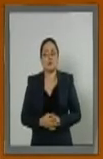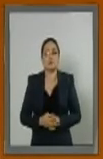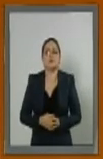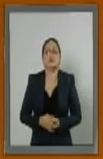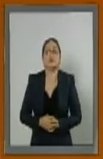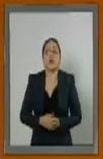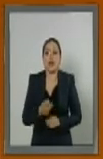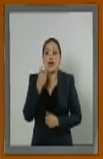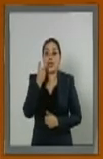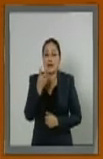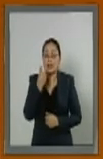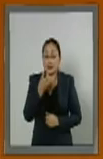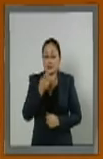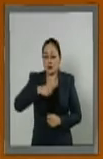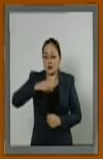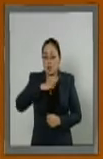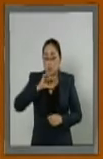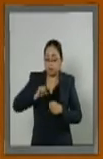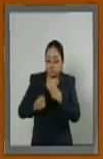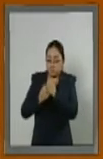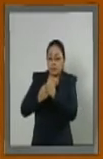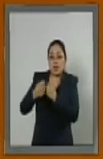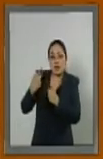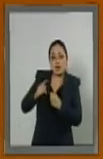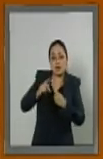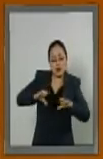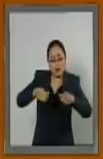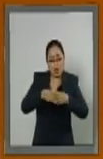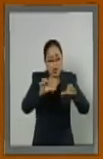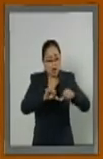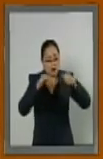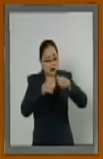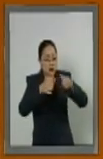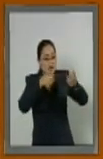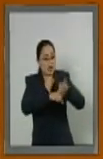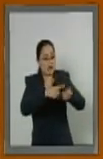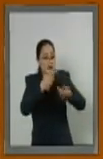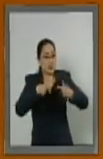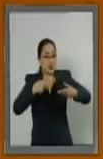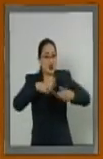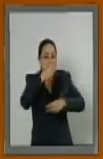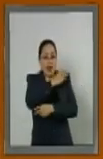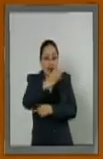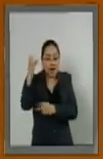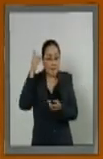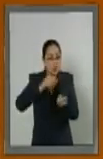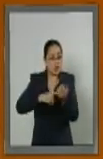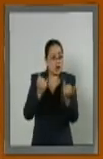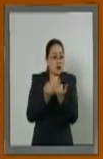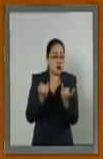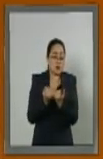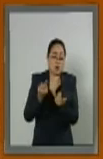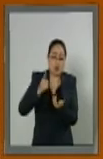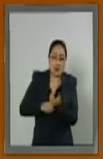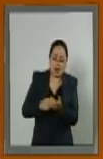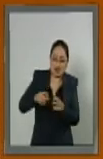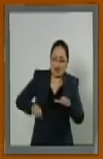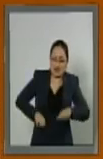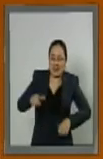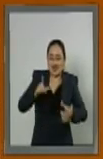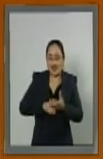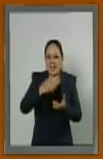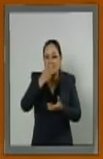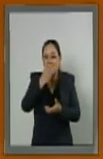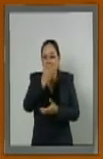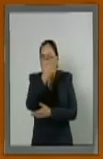manera, se fortalece a las organizaciones de productores y las actividades agropecuarias y forestales, con lo cual